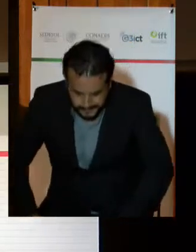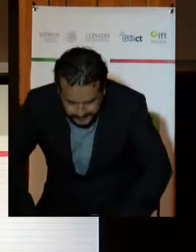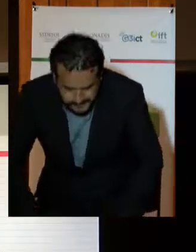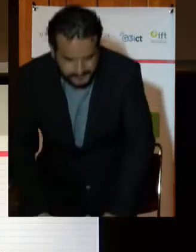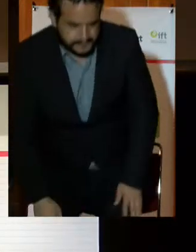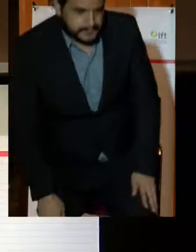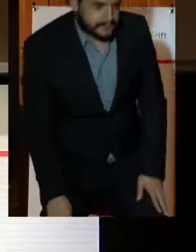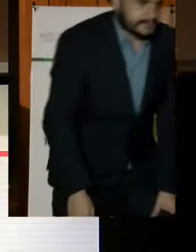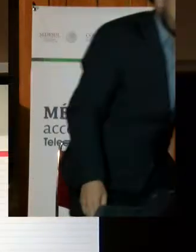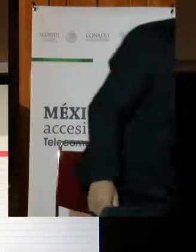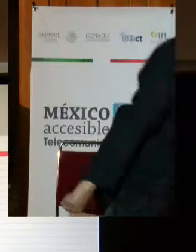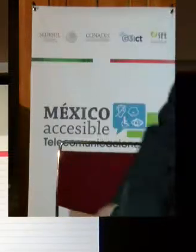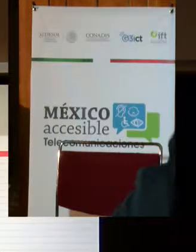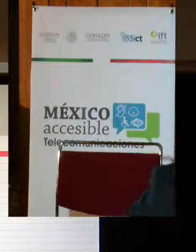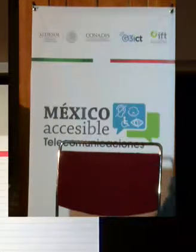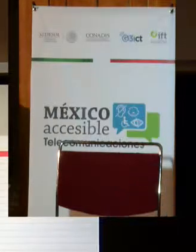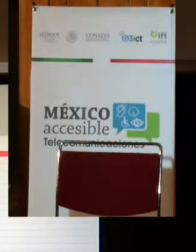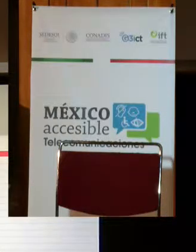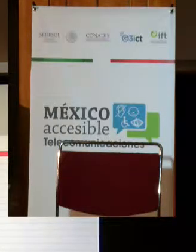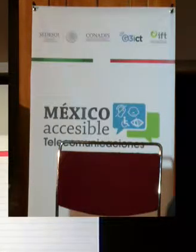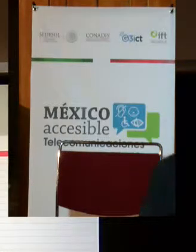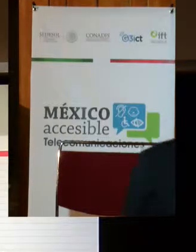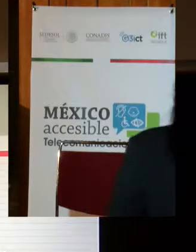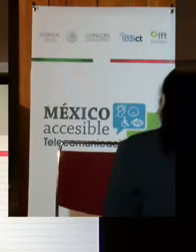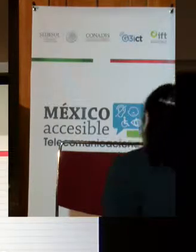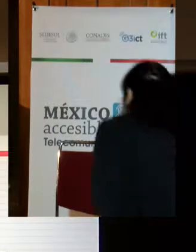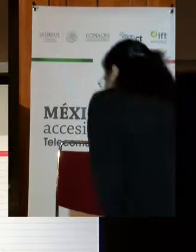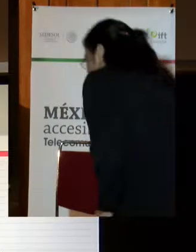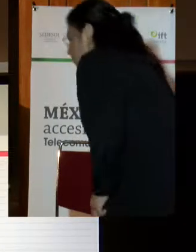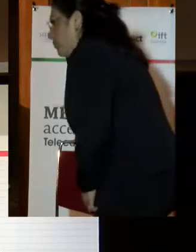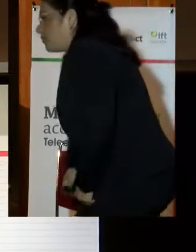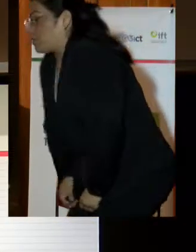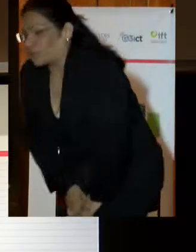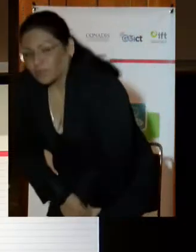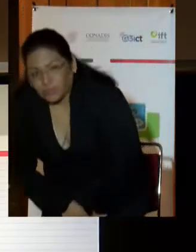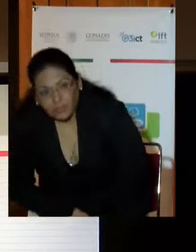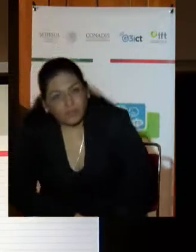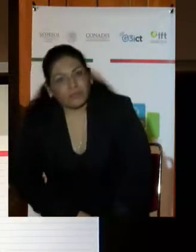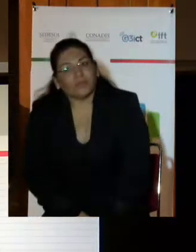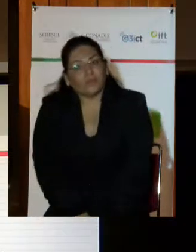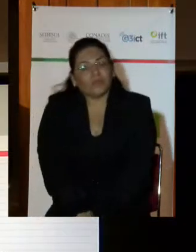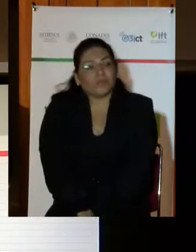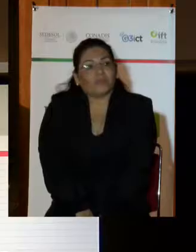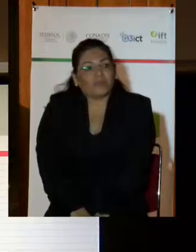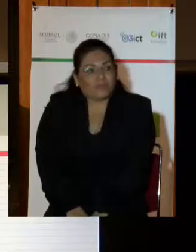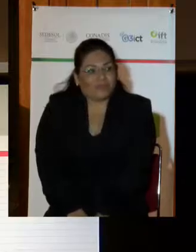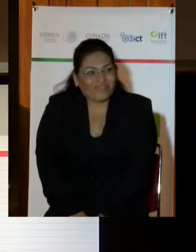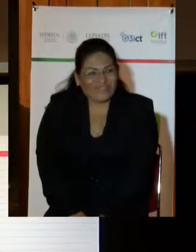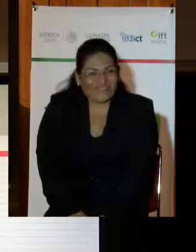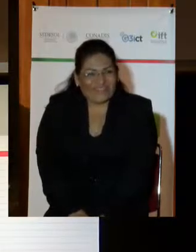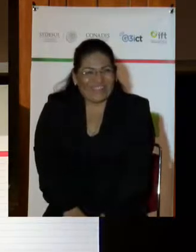quizá nos quieras ampliar esto, pero me parece valiosísimo el punto,